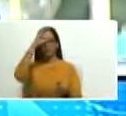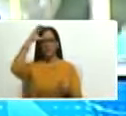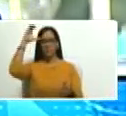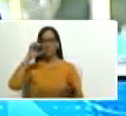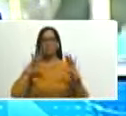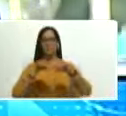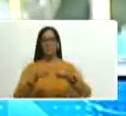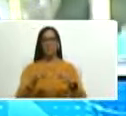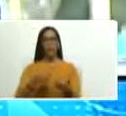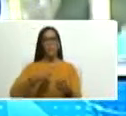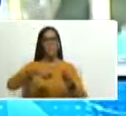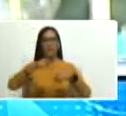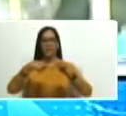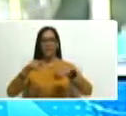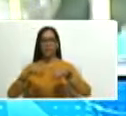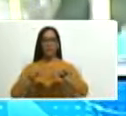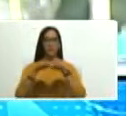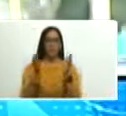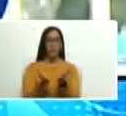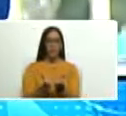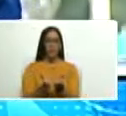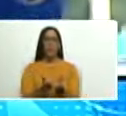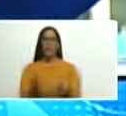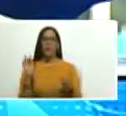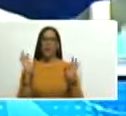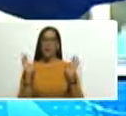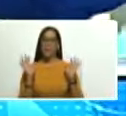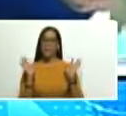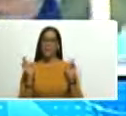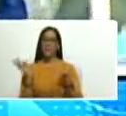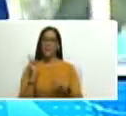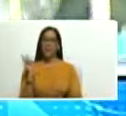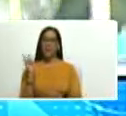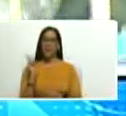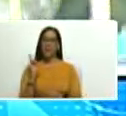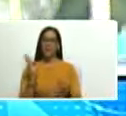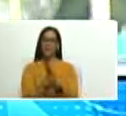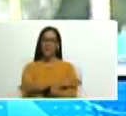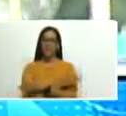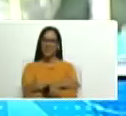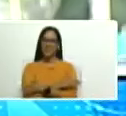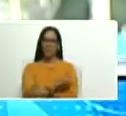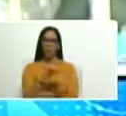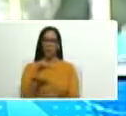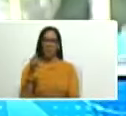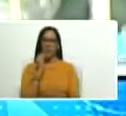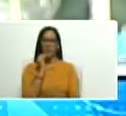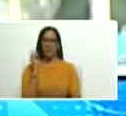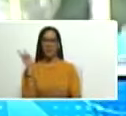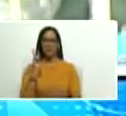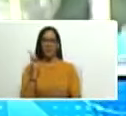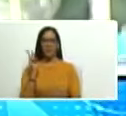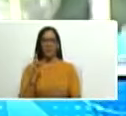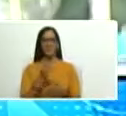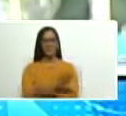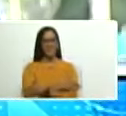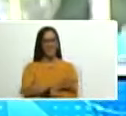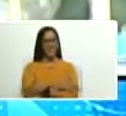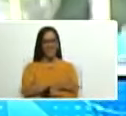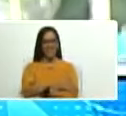mercados del mundo con la mano venezolana. Los felicito a ustedes, Juventud de Venezuela.